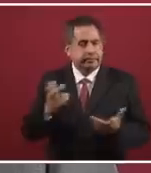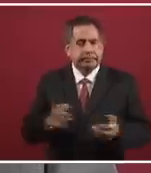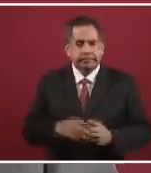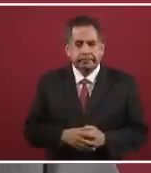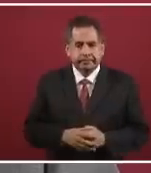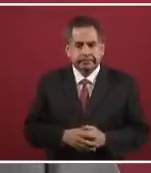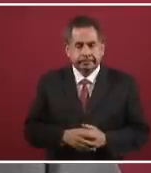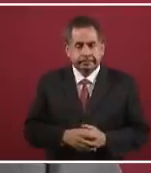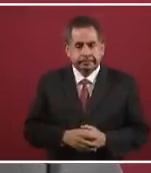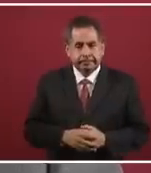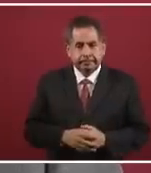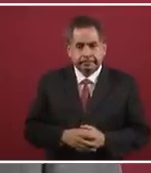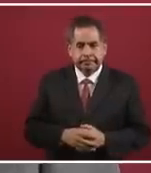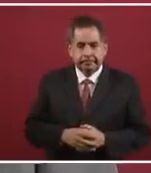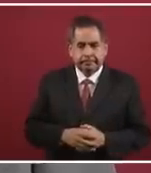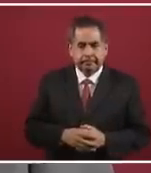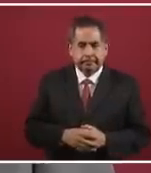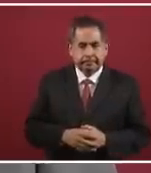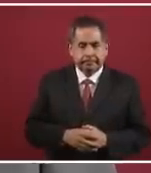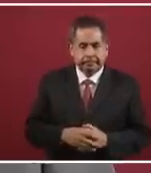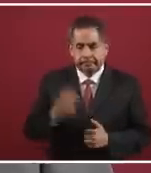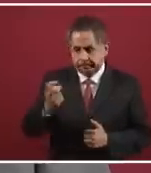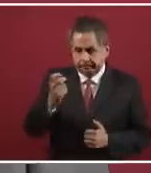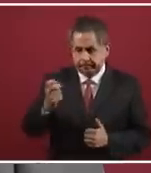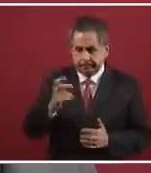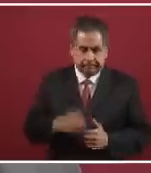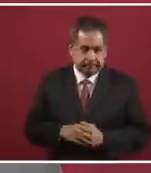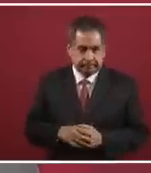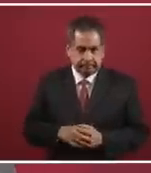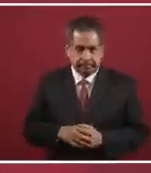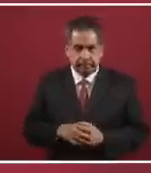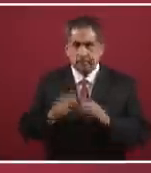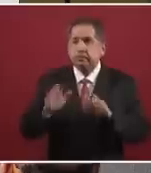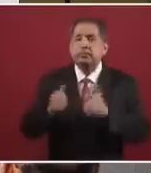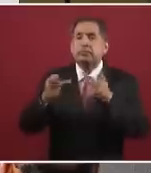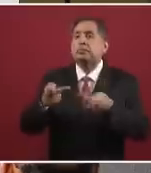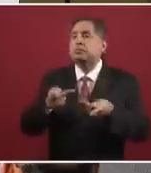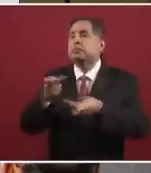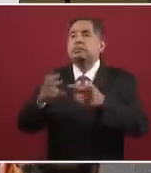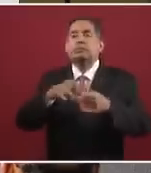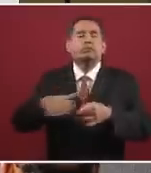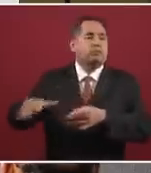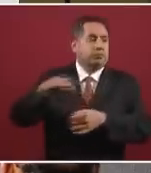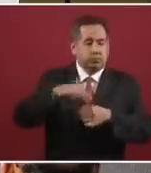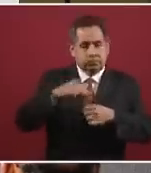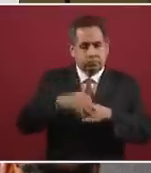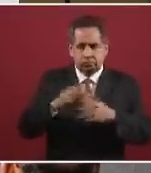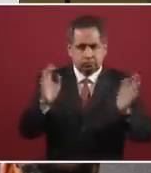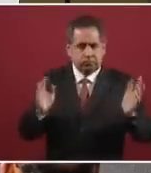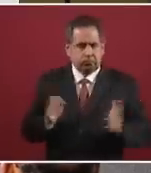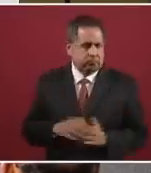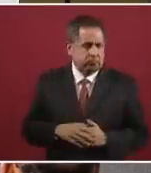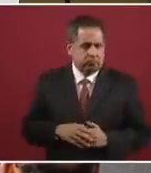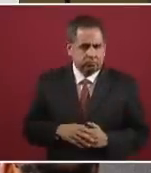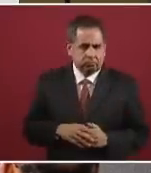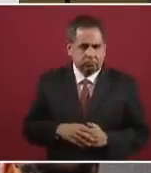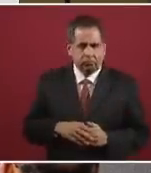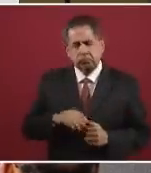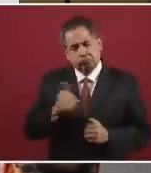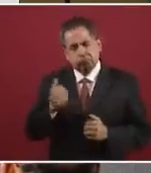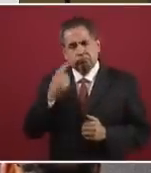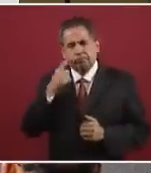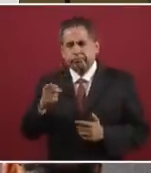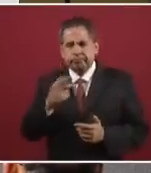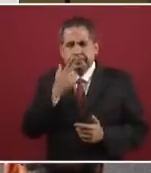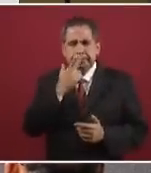este por eso lo de la consulta como otros métodos